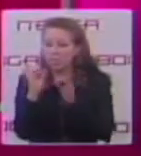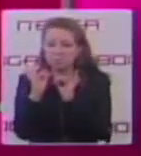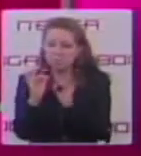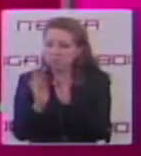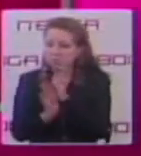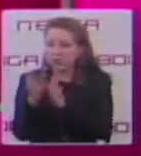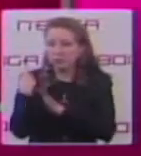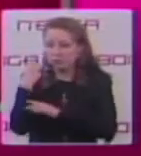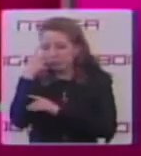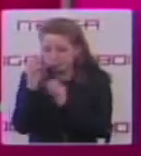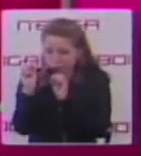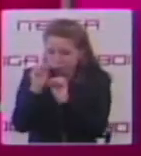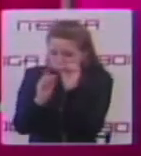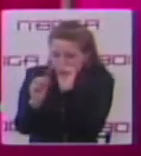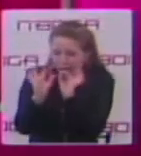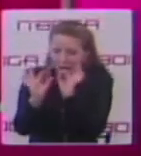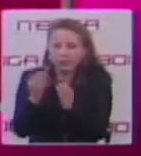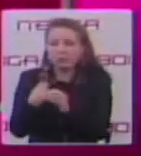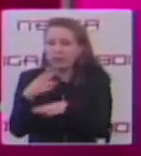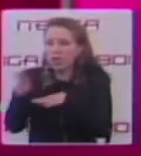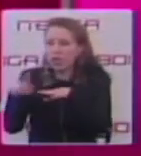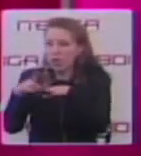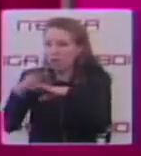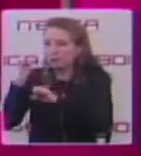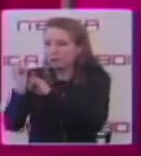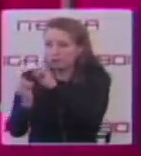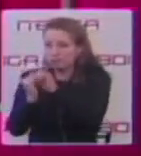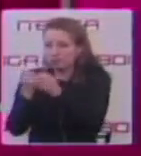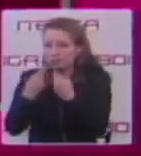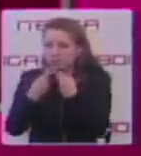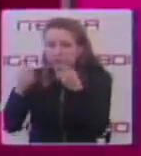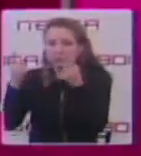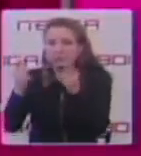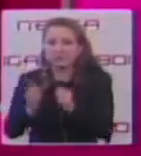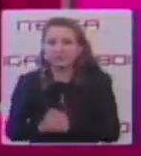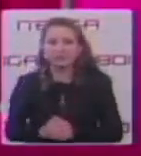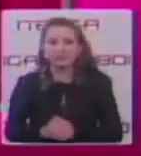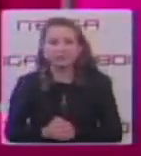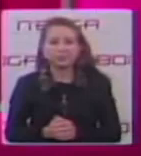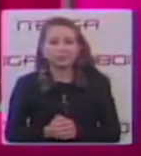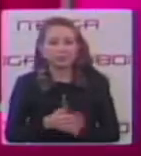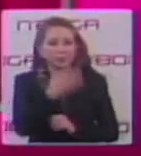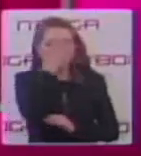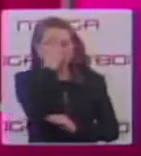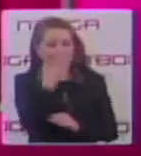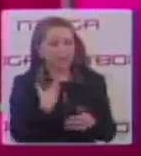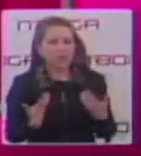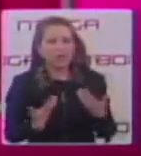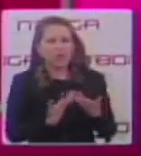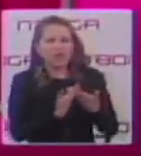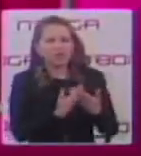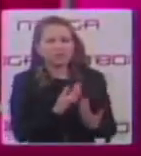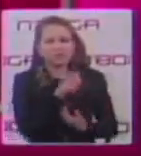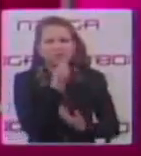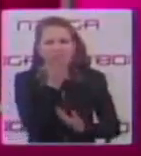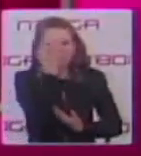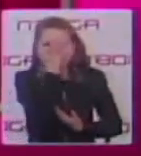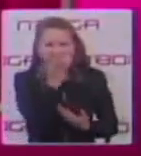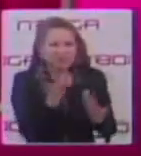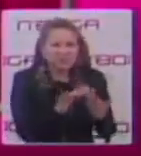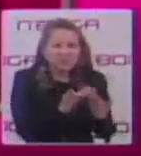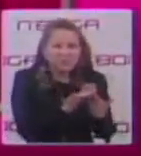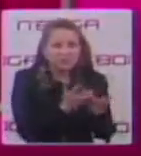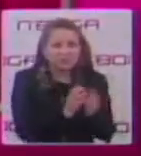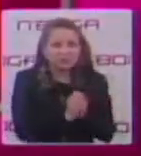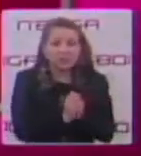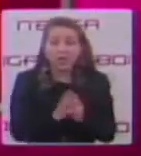súper pensada en proyectarse nacional e internacionalmente. Eduardo, ¿por qué esta fusión gastronómica? Creemos